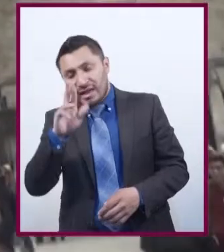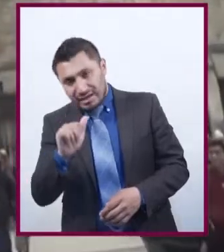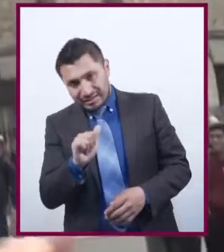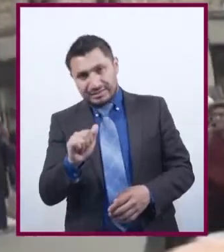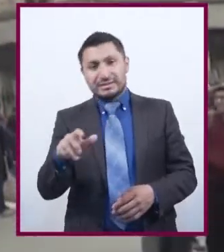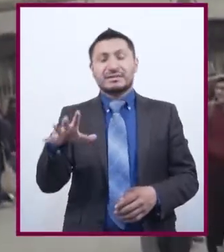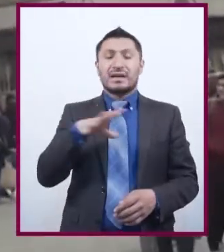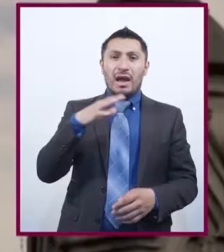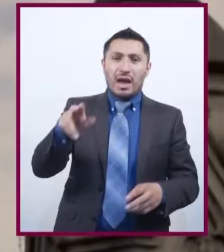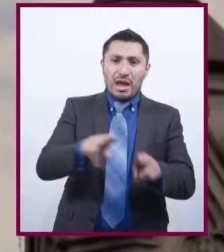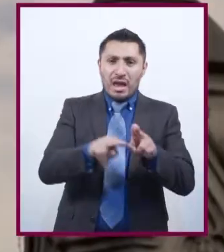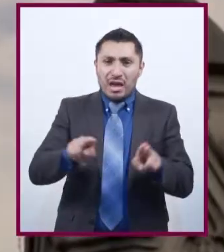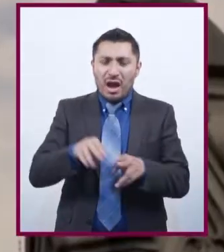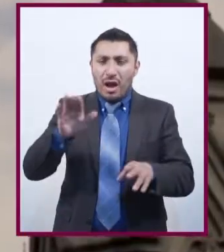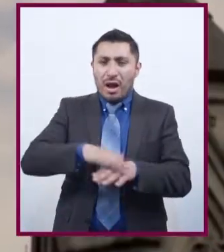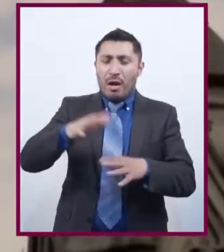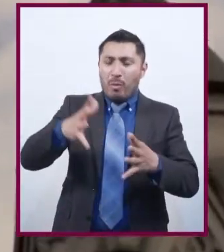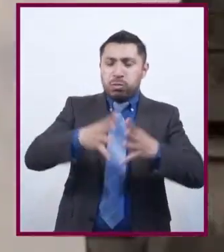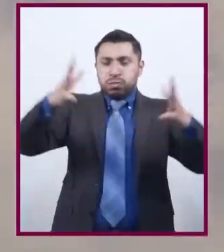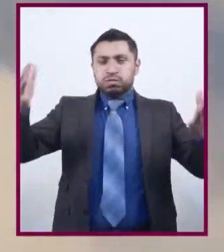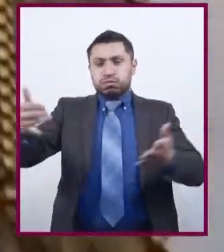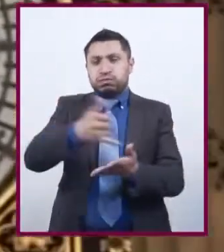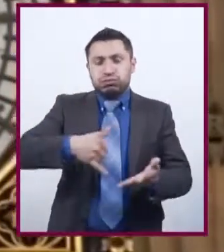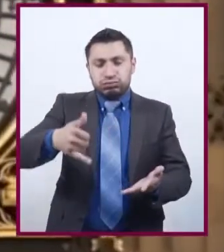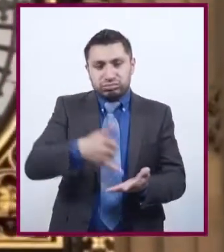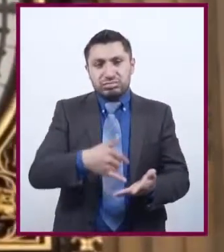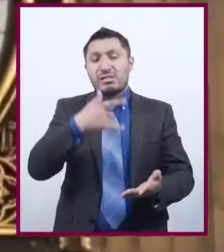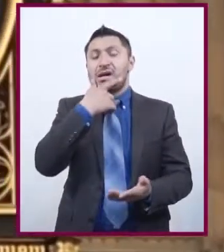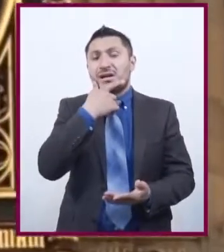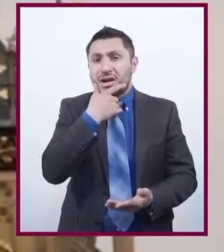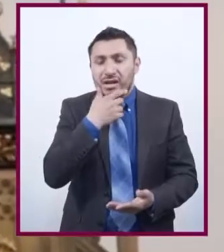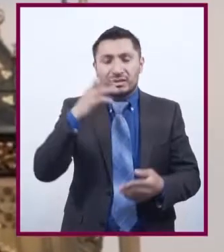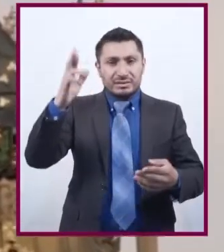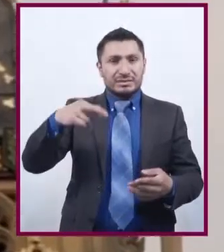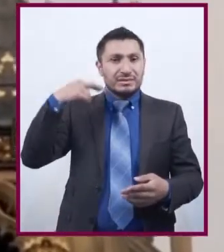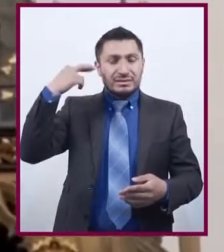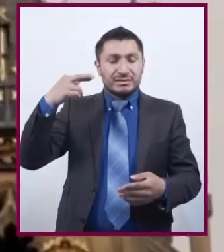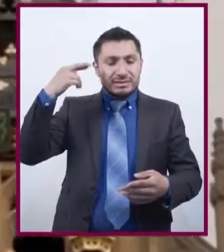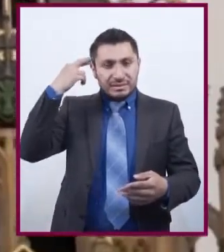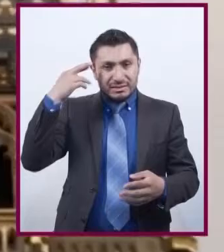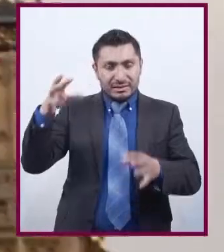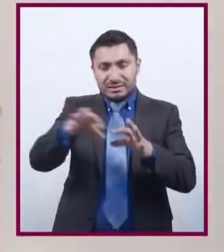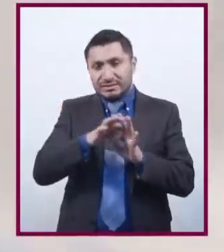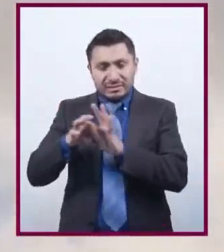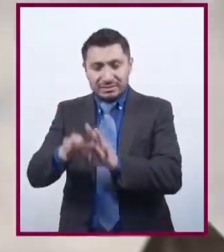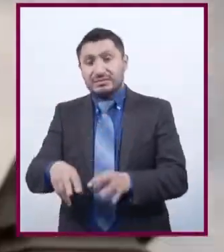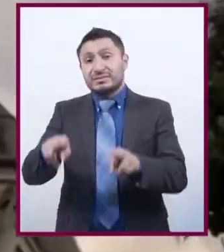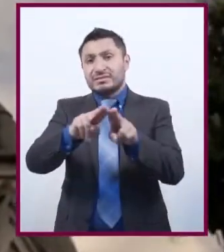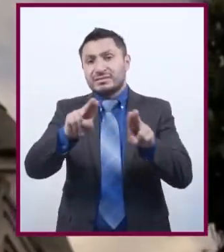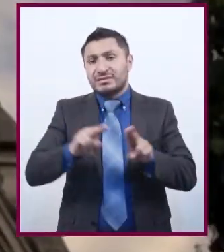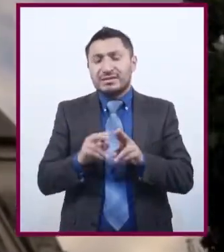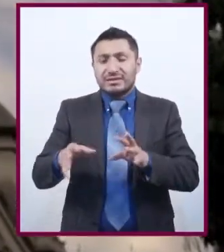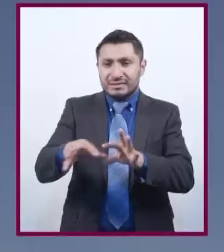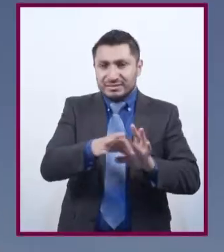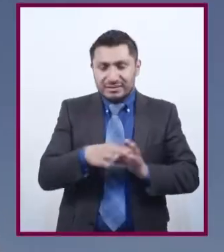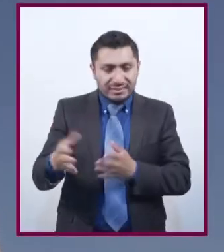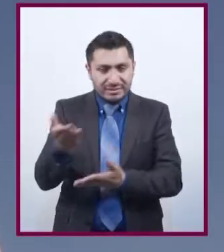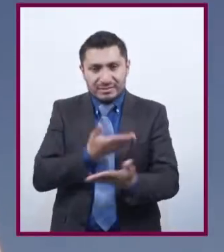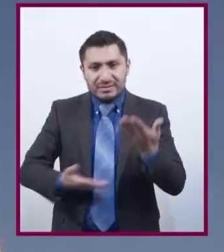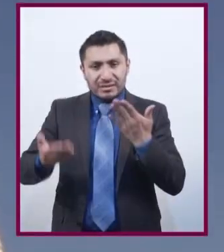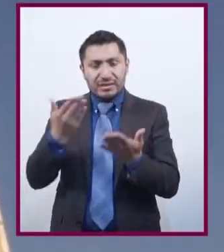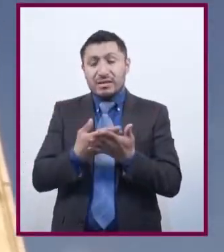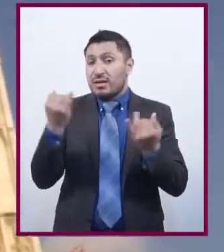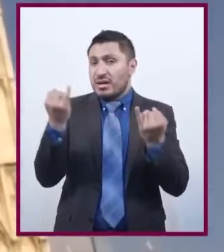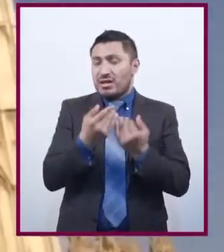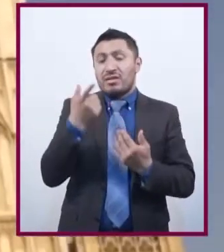Inglaterra era la nación más grande de la isla de Gran Bretaña y del Reino Unido Así es era una nación compartida